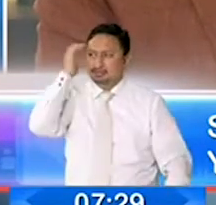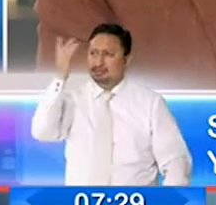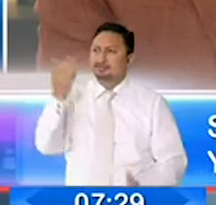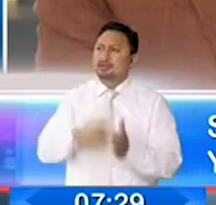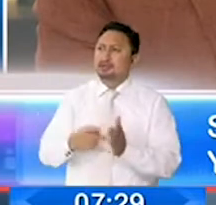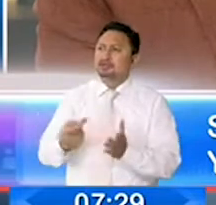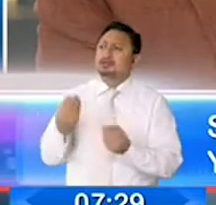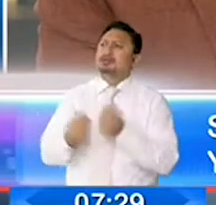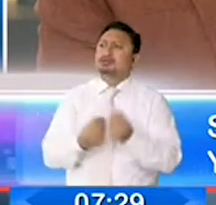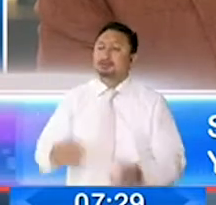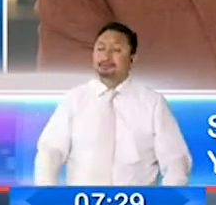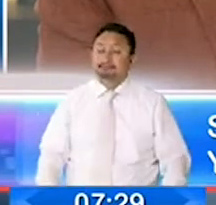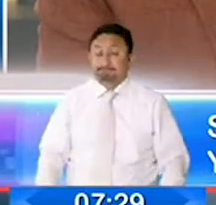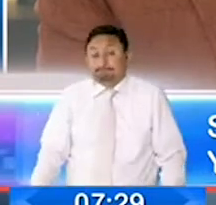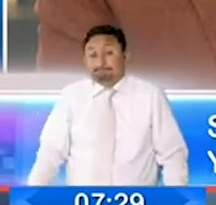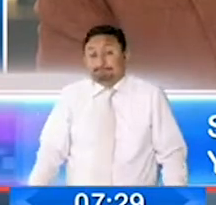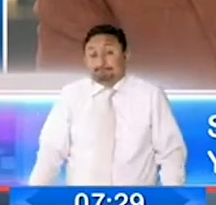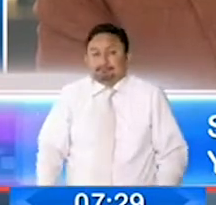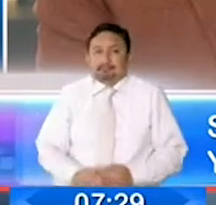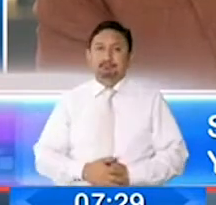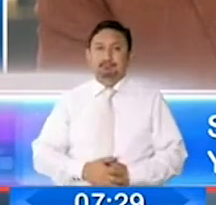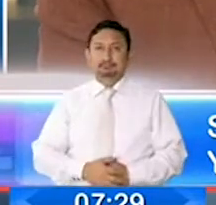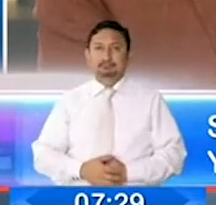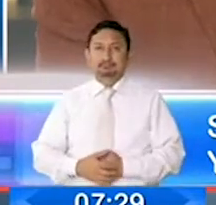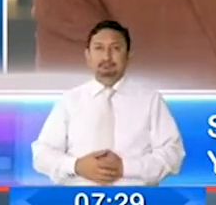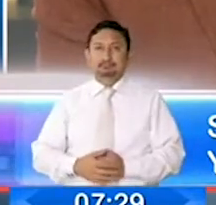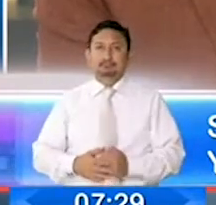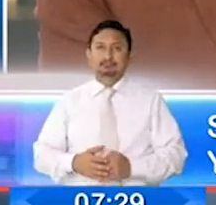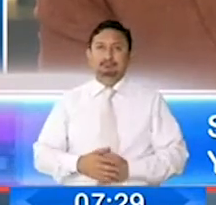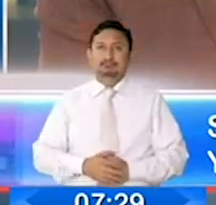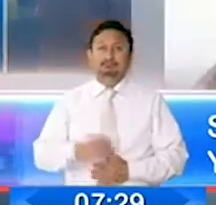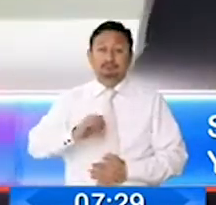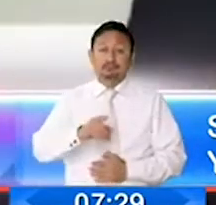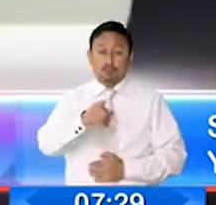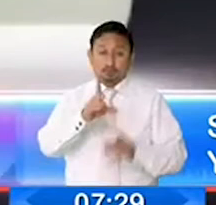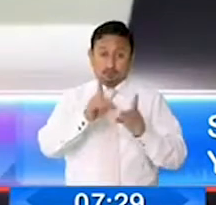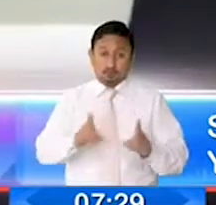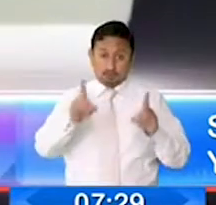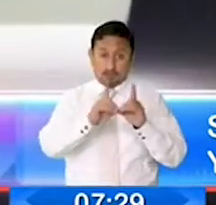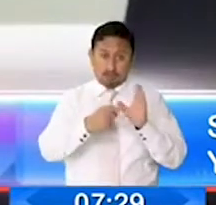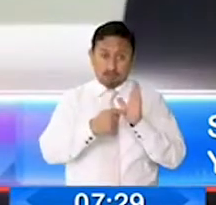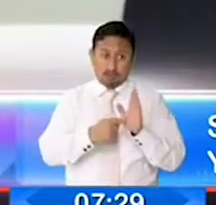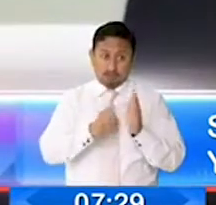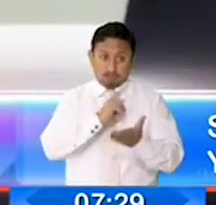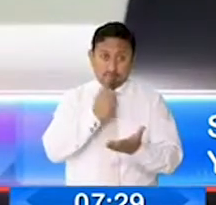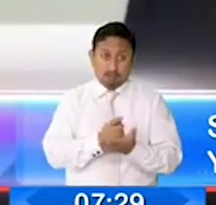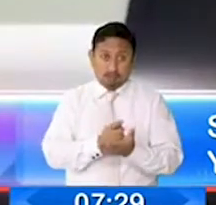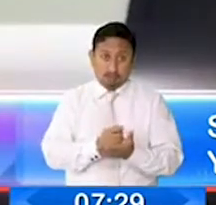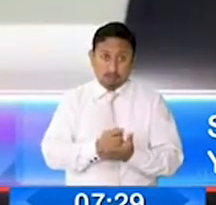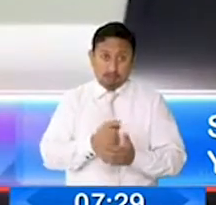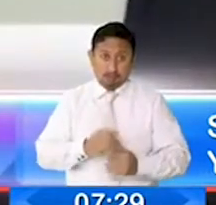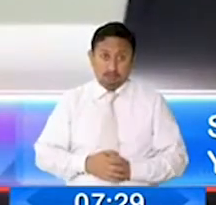doctor. Es así. Fíjese usted que ese dato que usted proporciona es real, es